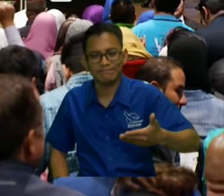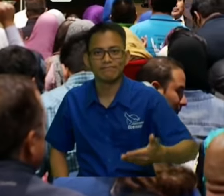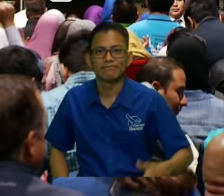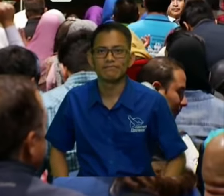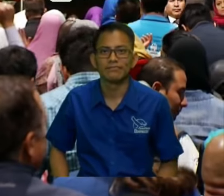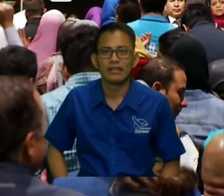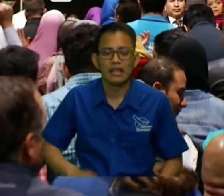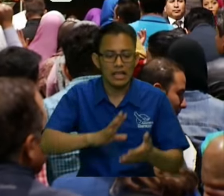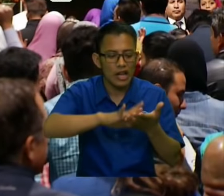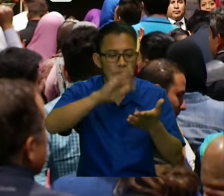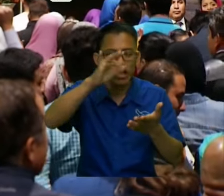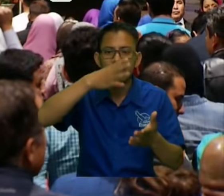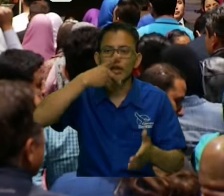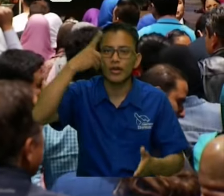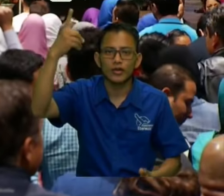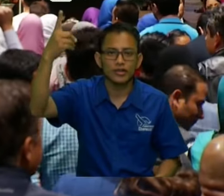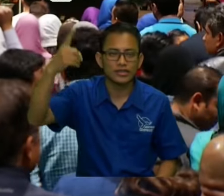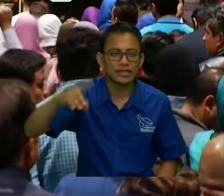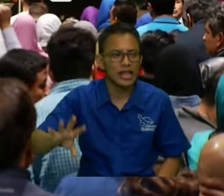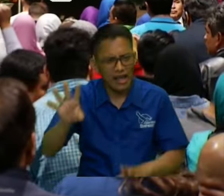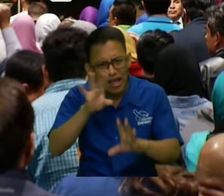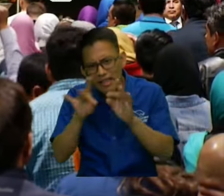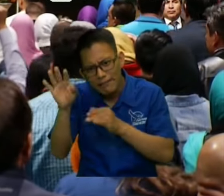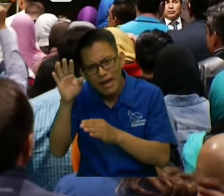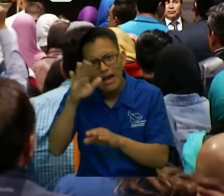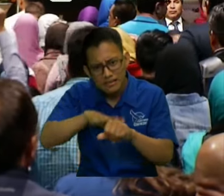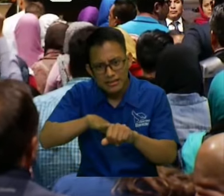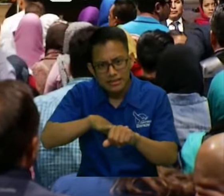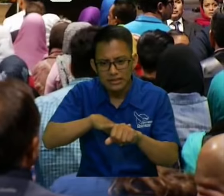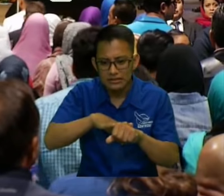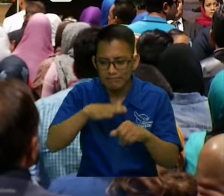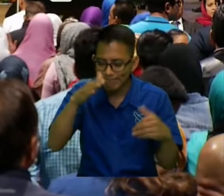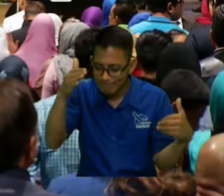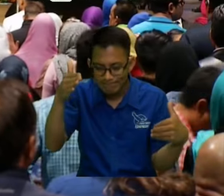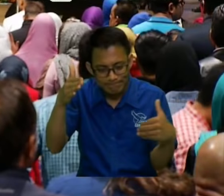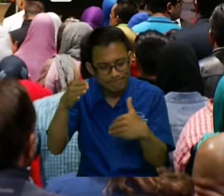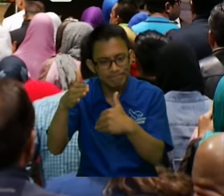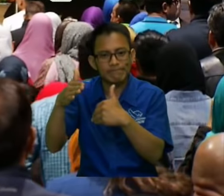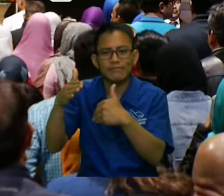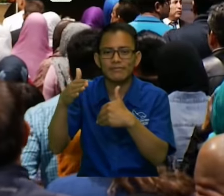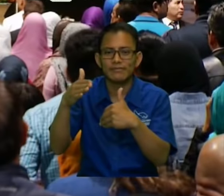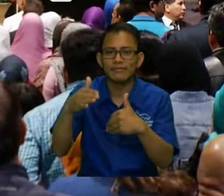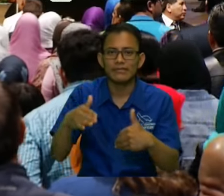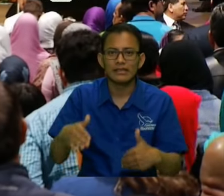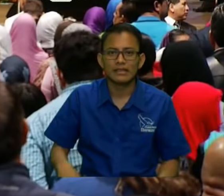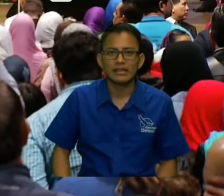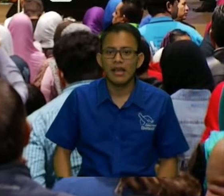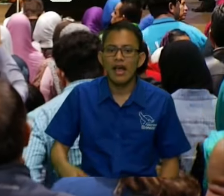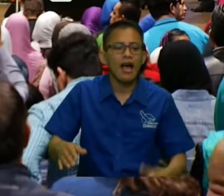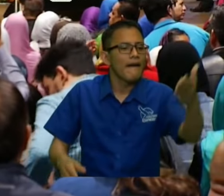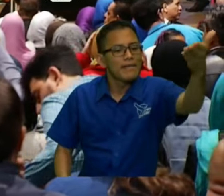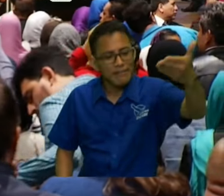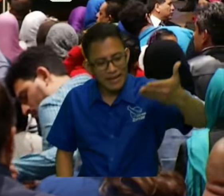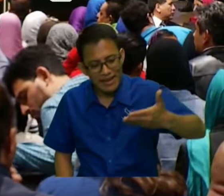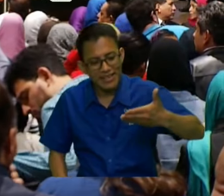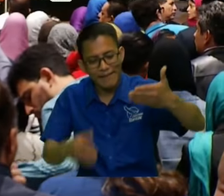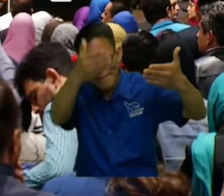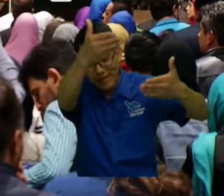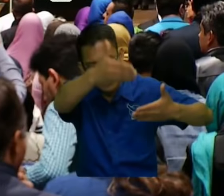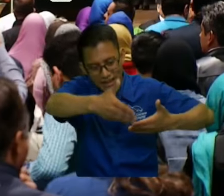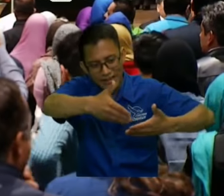izquierda, gloria a Dios. Si hay alguien más, acérquese, déjenos el privilegio. Bienvenido, mi hermano.